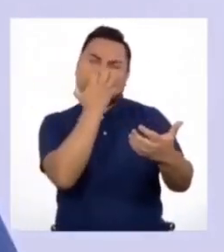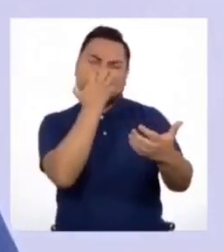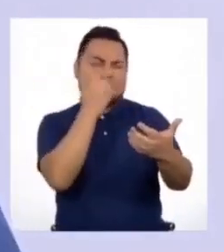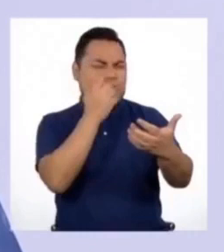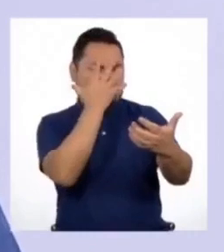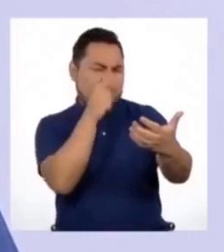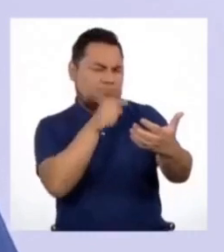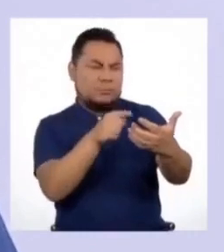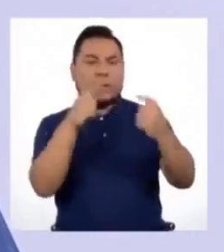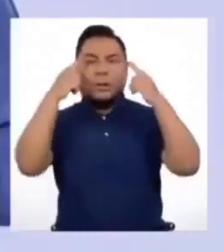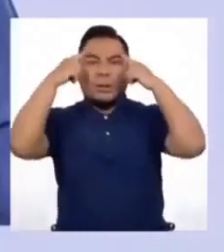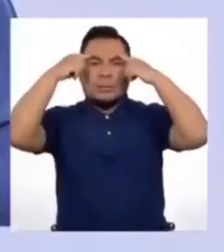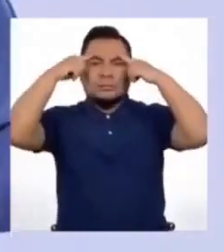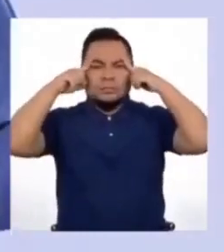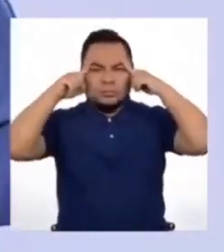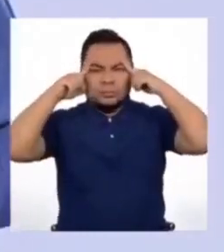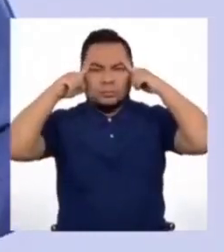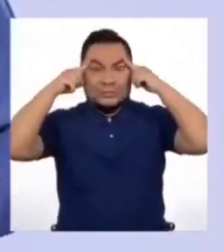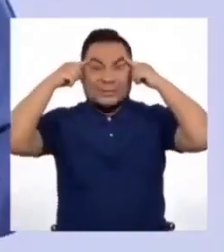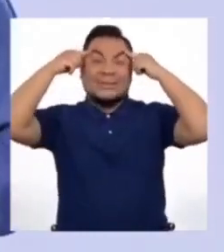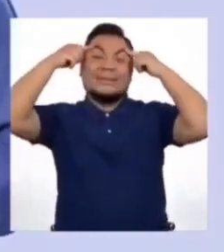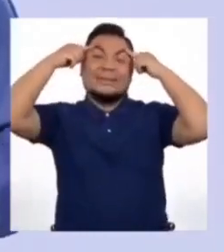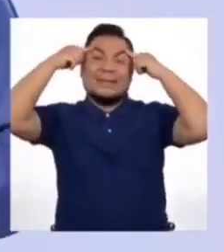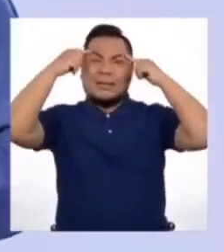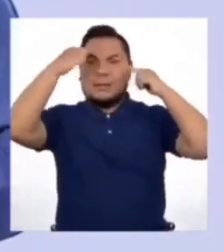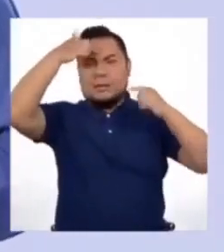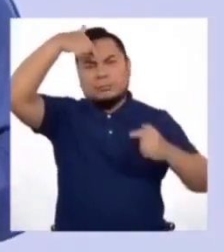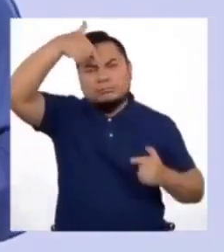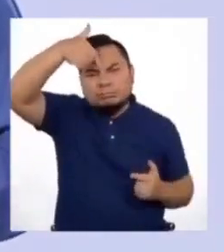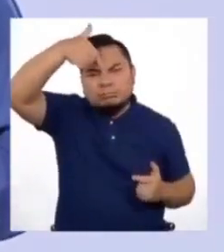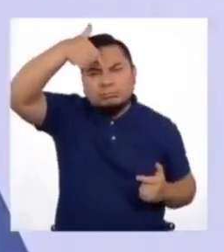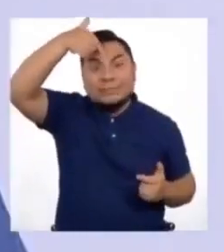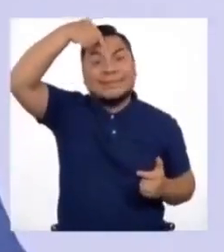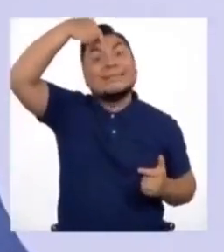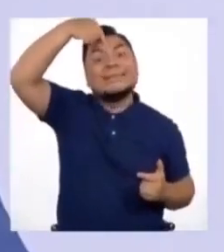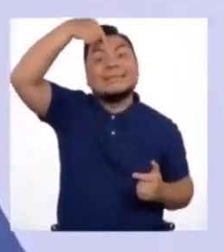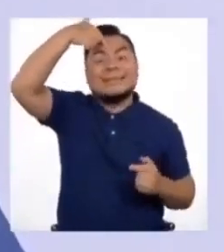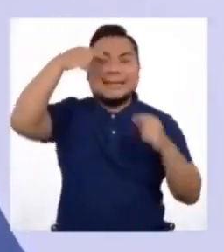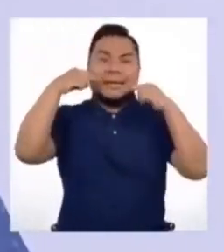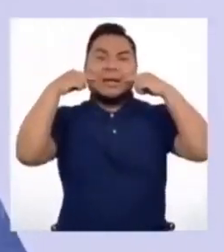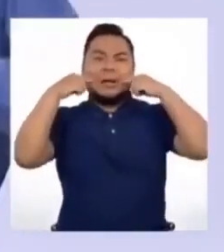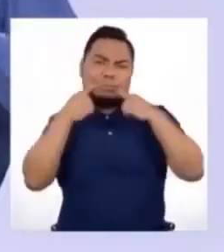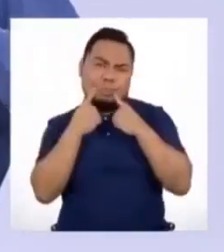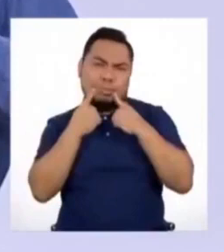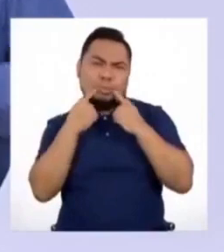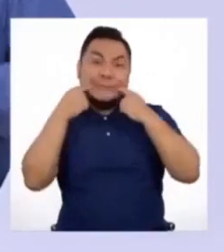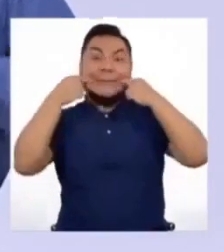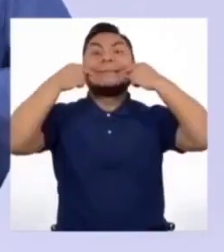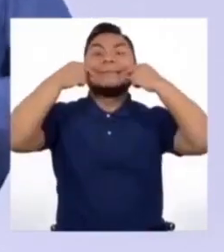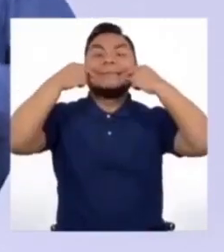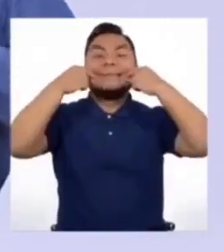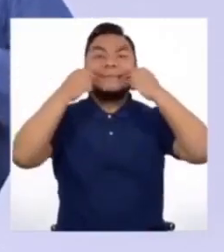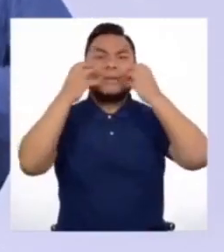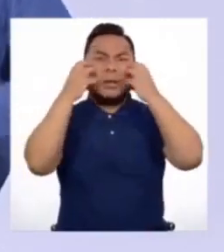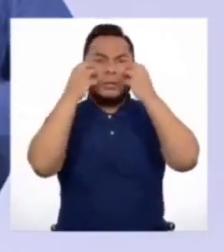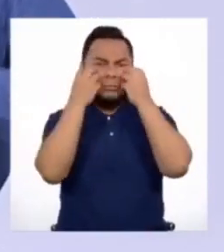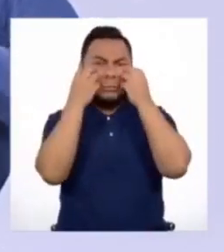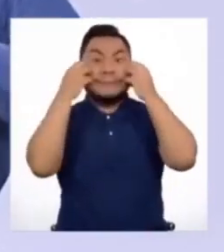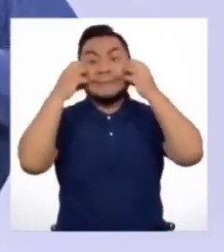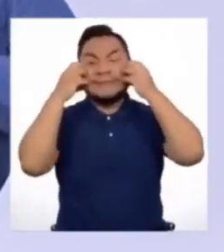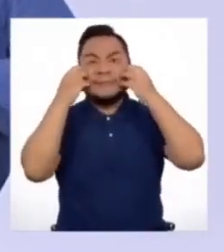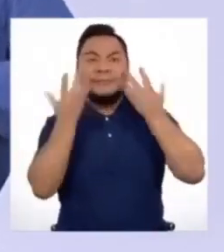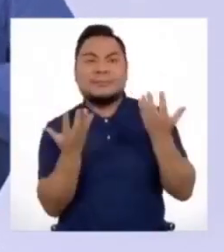tus ojos, tus cejas, las arrugas de tu cara, tus labios, qué gestos pones. Y una vez que tengas